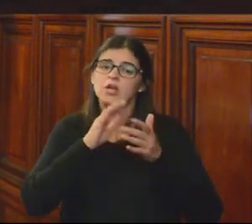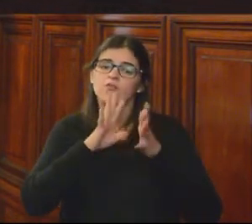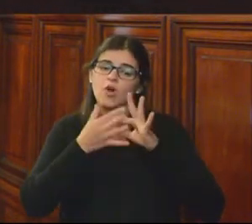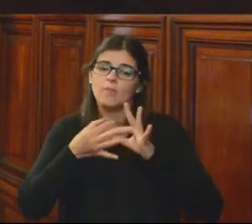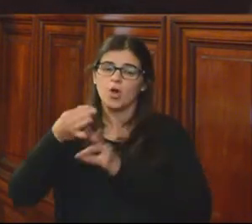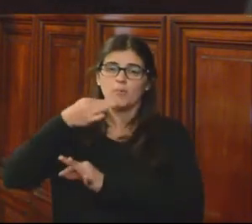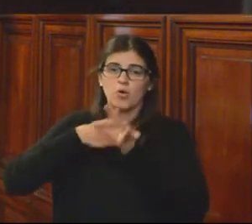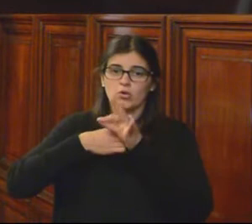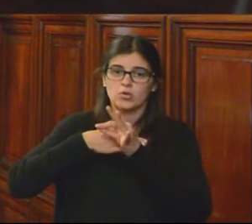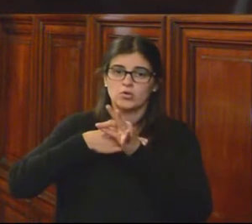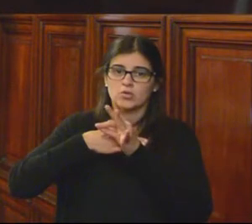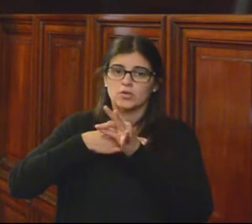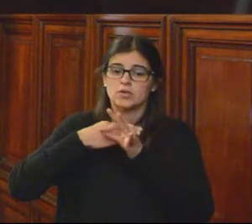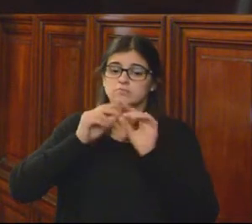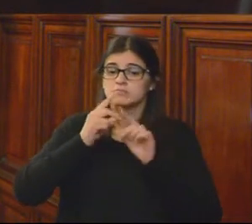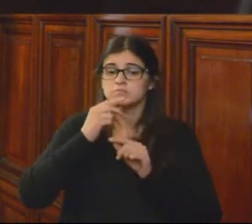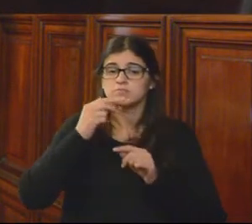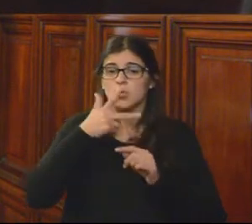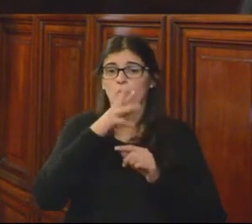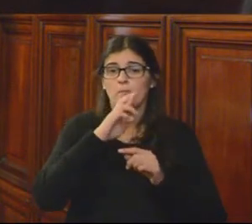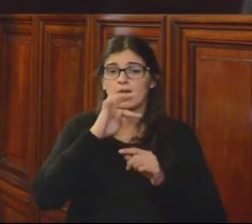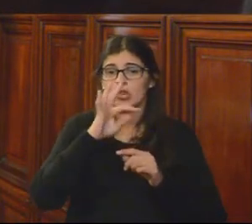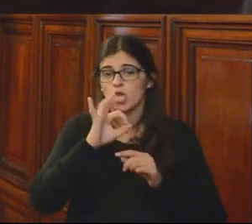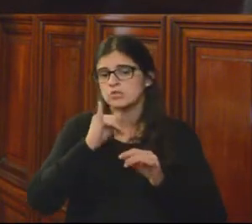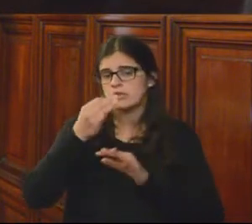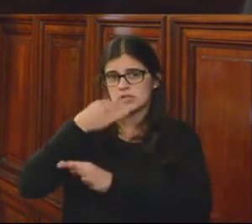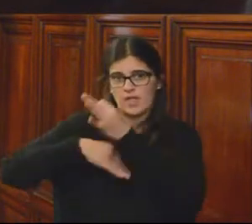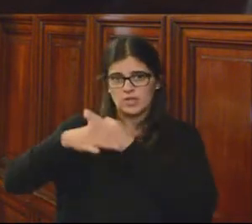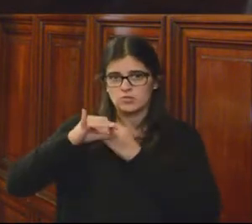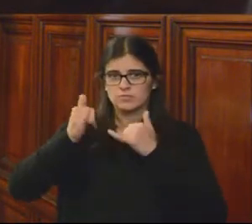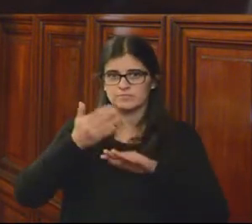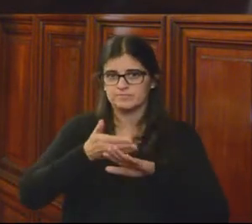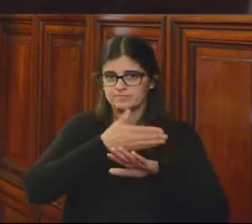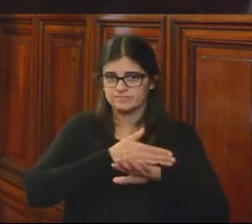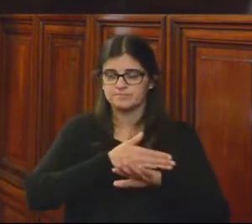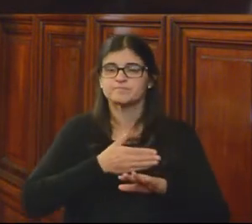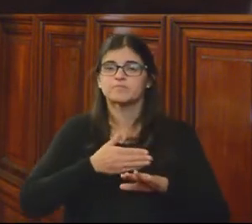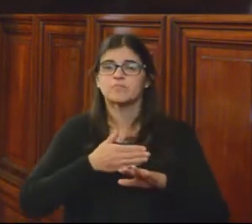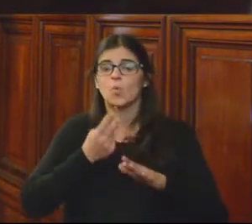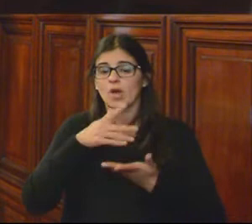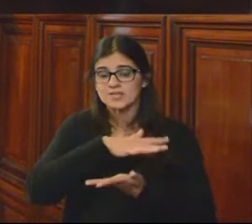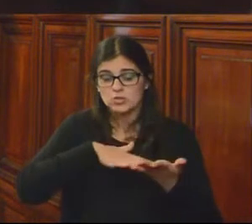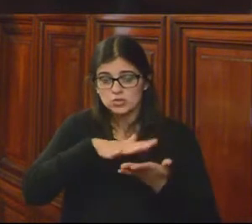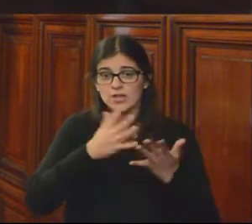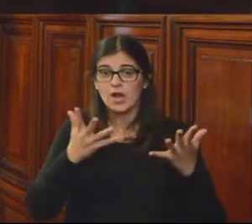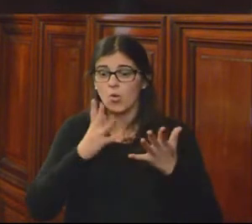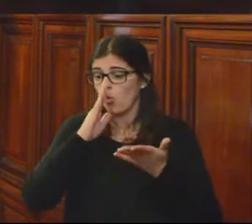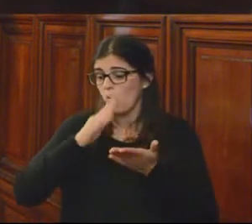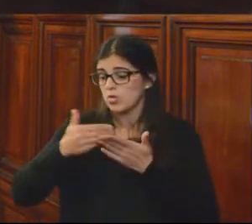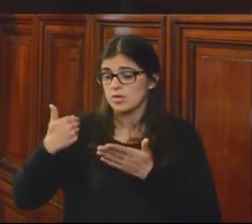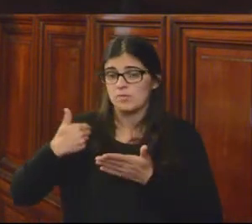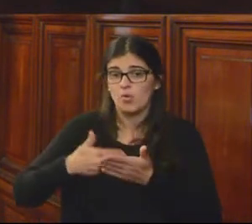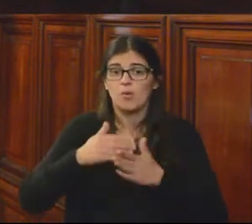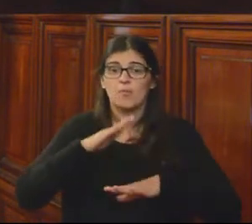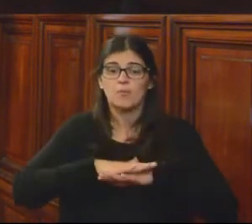instrucciones que el propio Humberto nos ha encomendado. Es decir, una de las situaciones que se ha presentado en el último tiempo es que